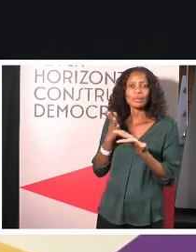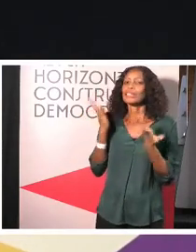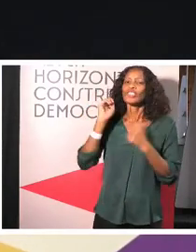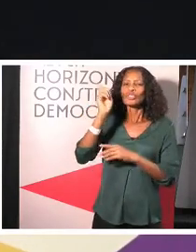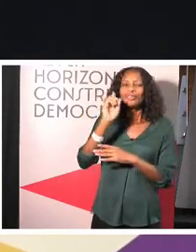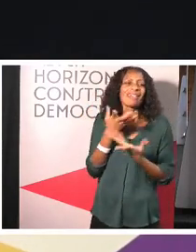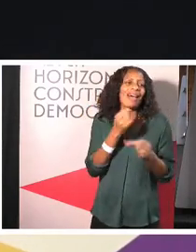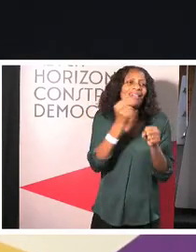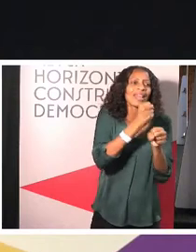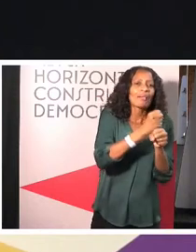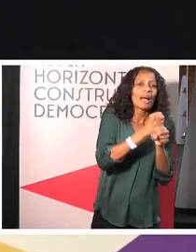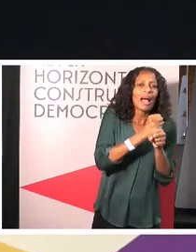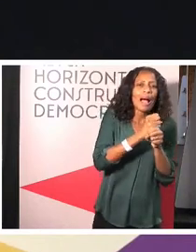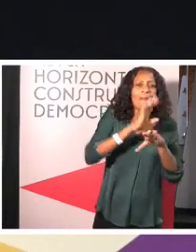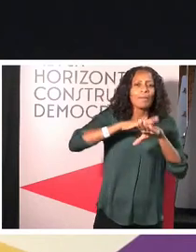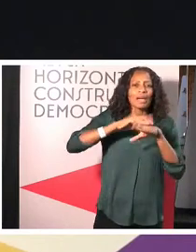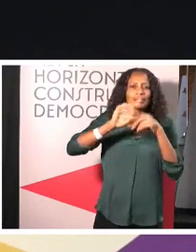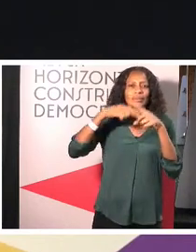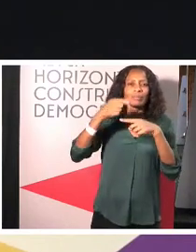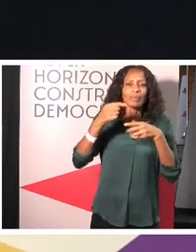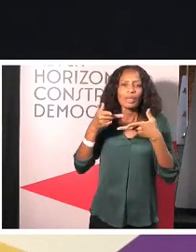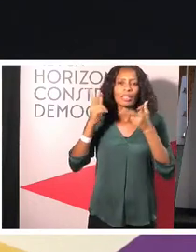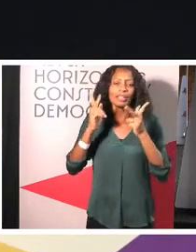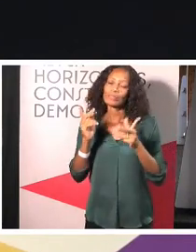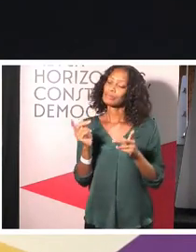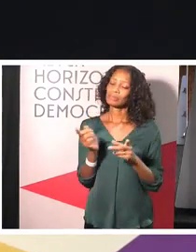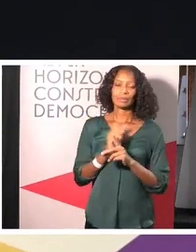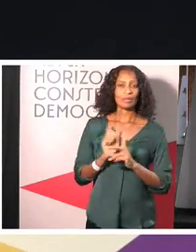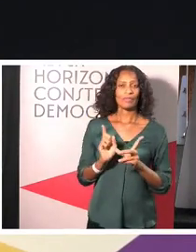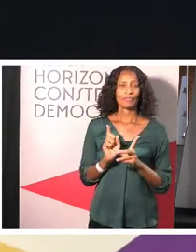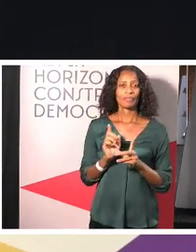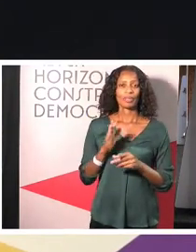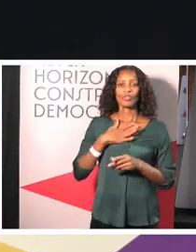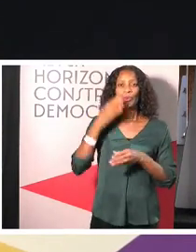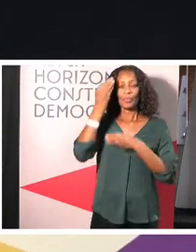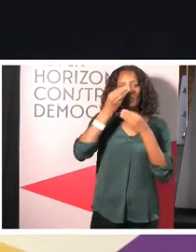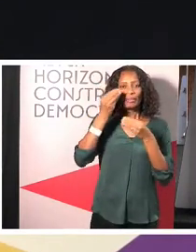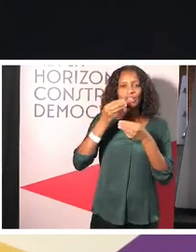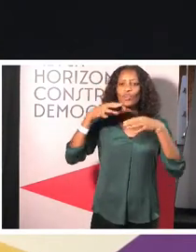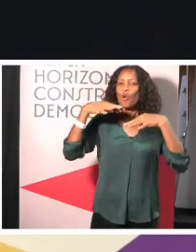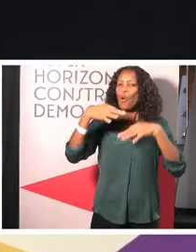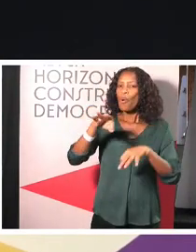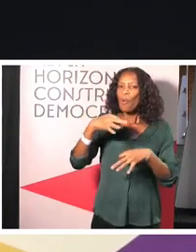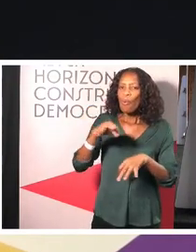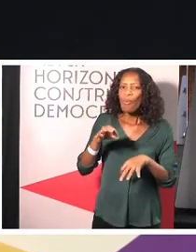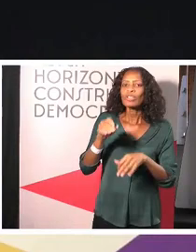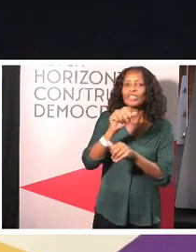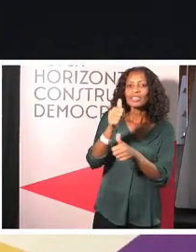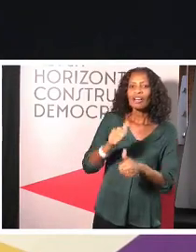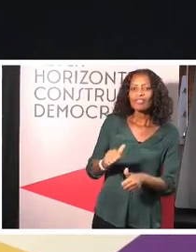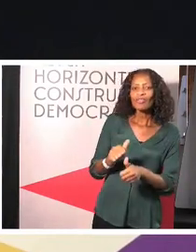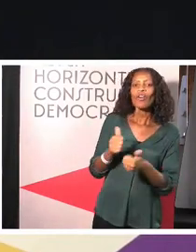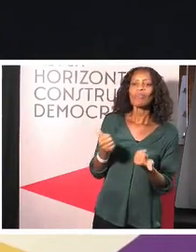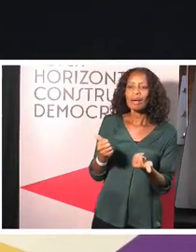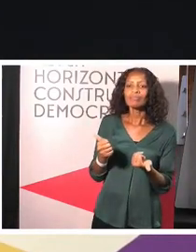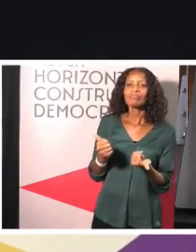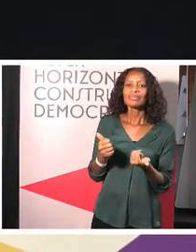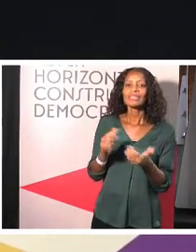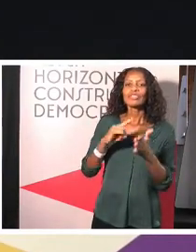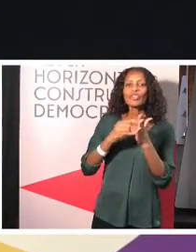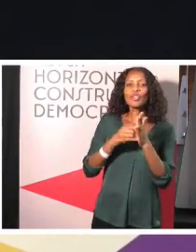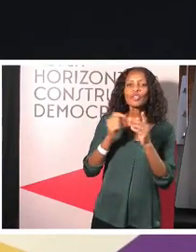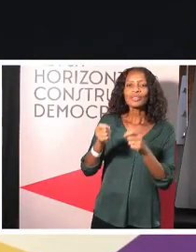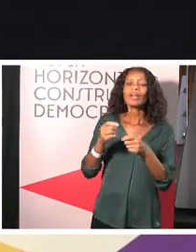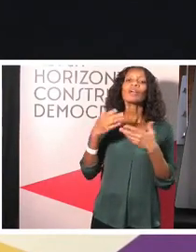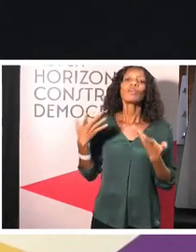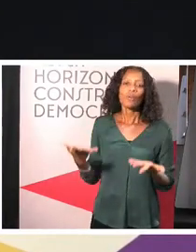Entonces, creo que la única forma de llegar a este punto es crear instituciones, impulsar formas